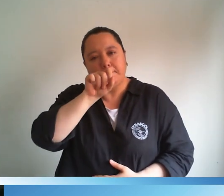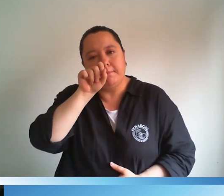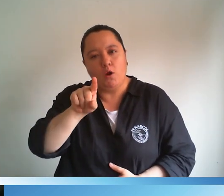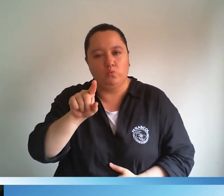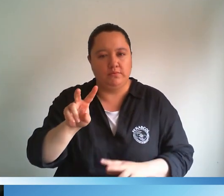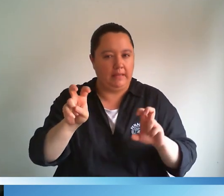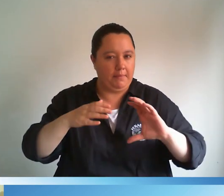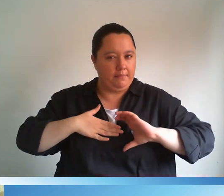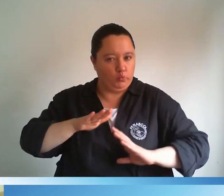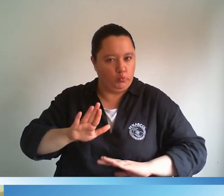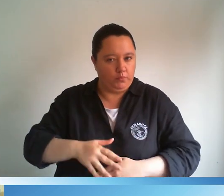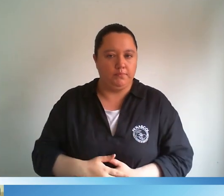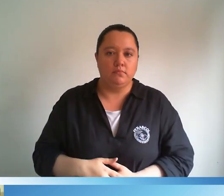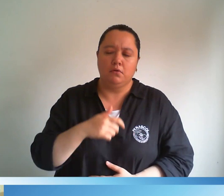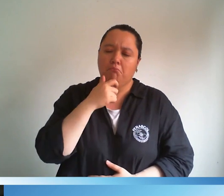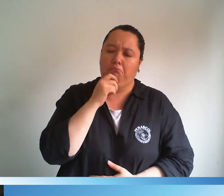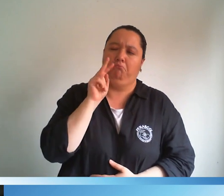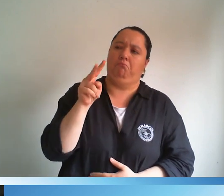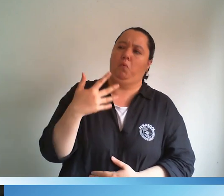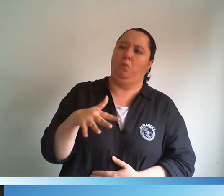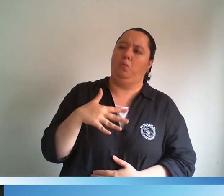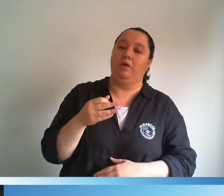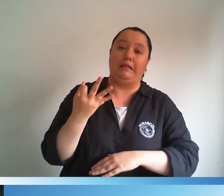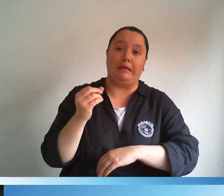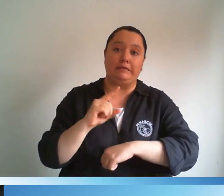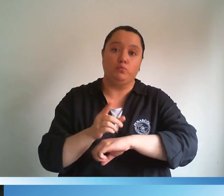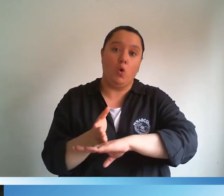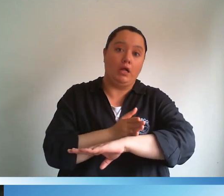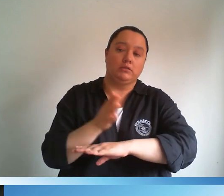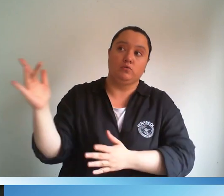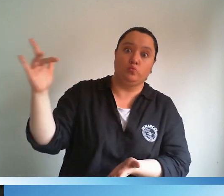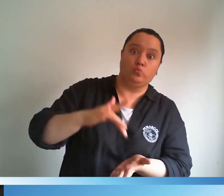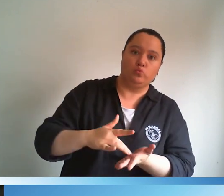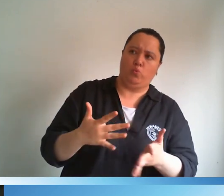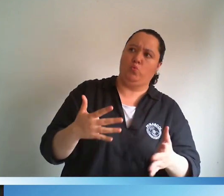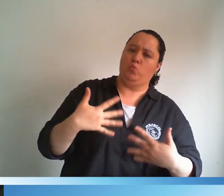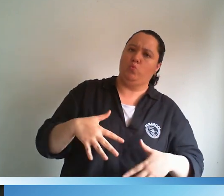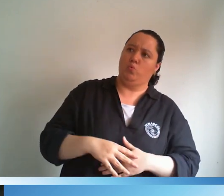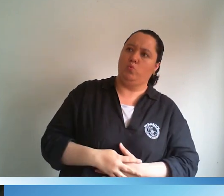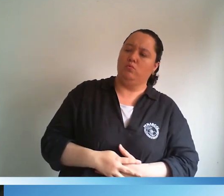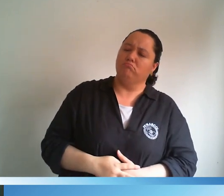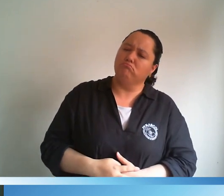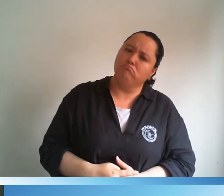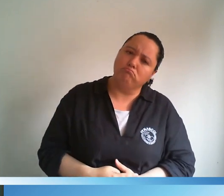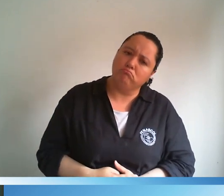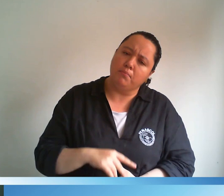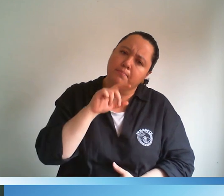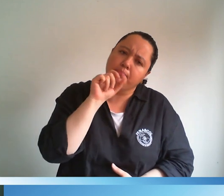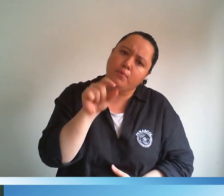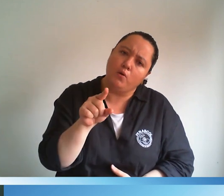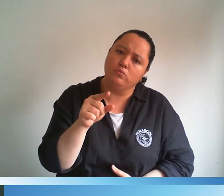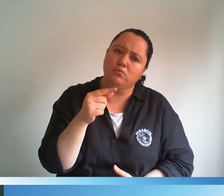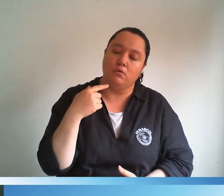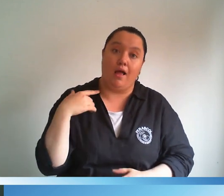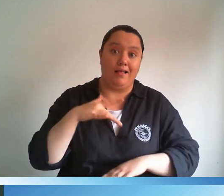tengo una pregunta personal. Me llamó mucho la atención que llegaras con media hora de anticipación. Dime,